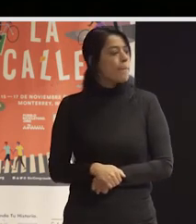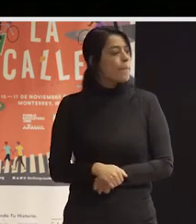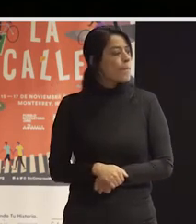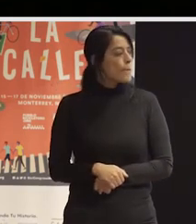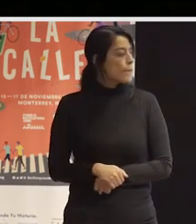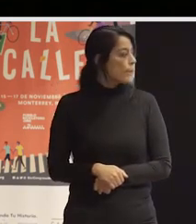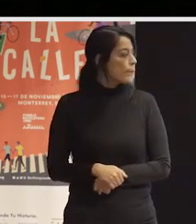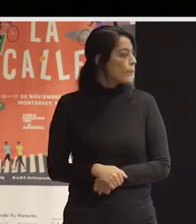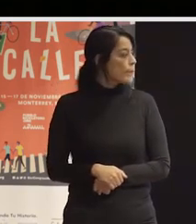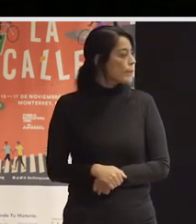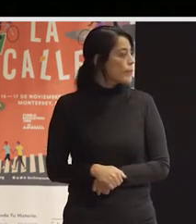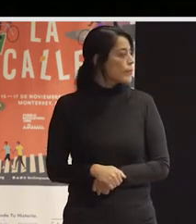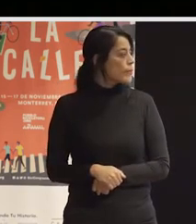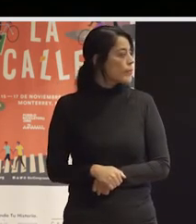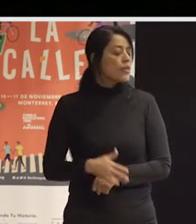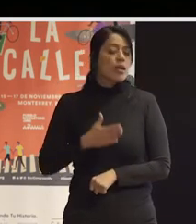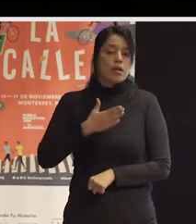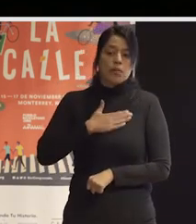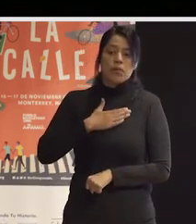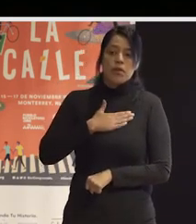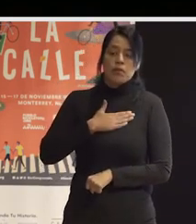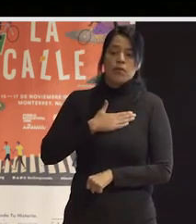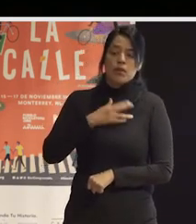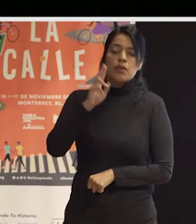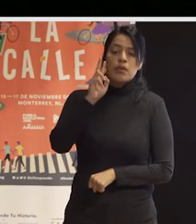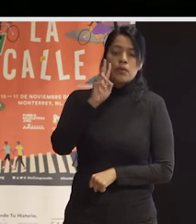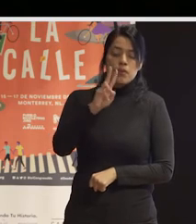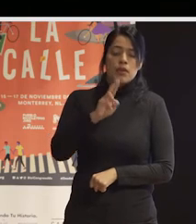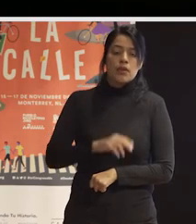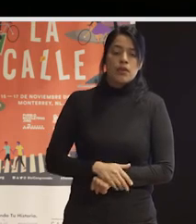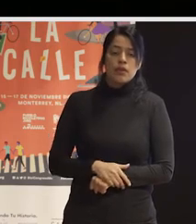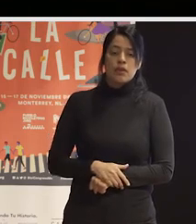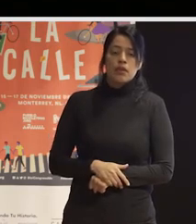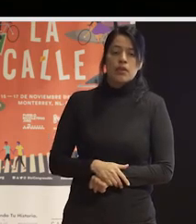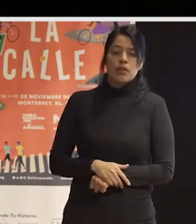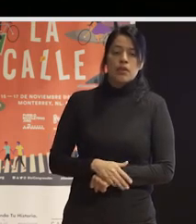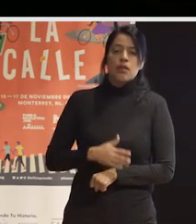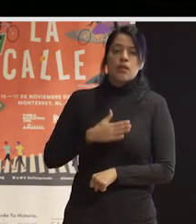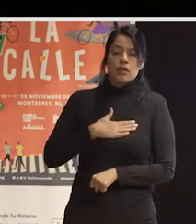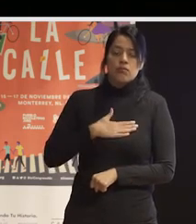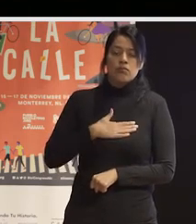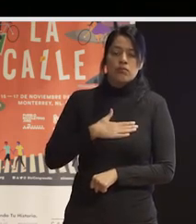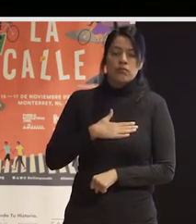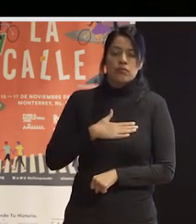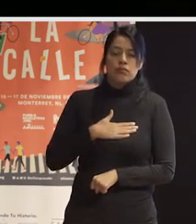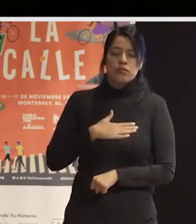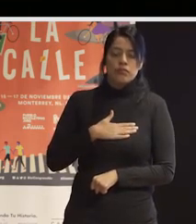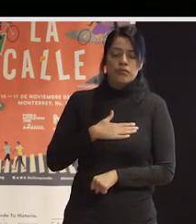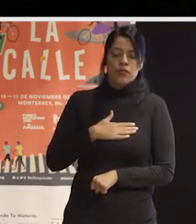1 para mí ver o sea en parte me a mi mente pero espero que